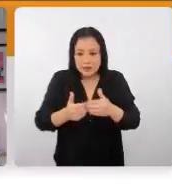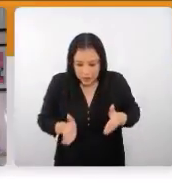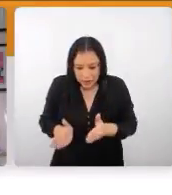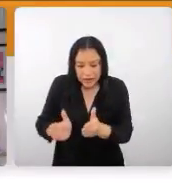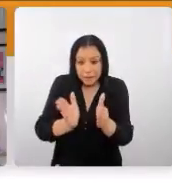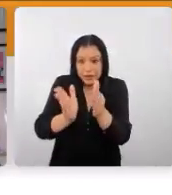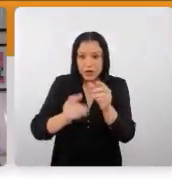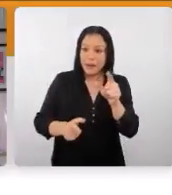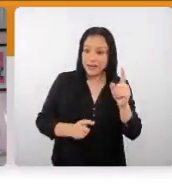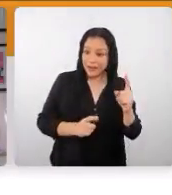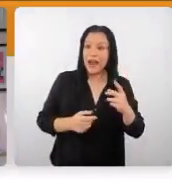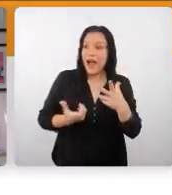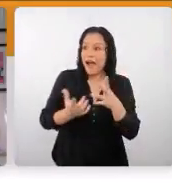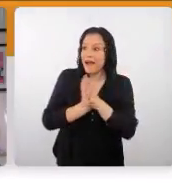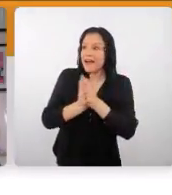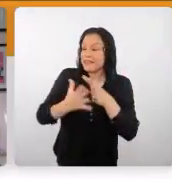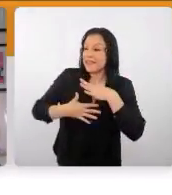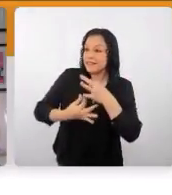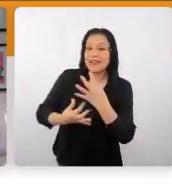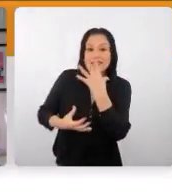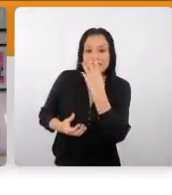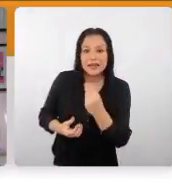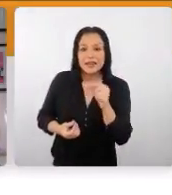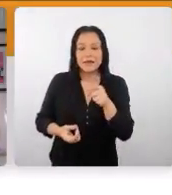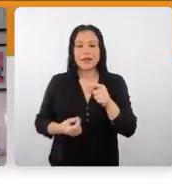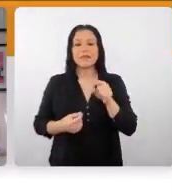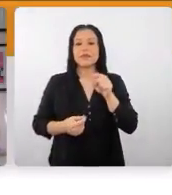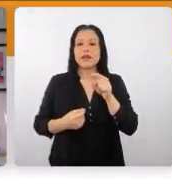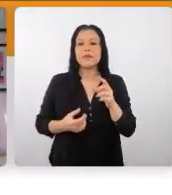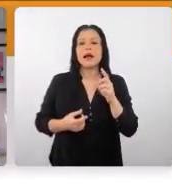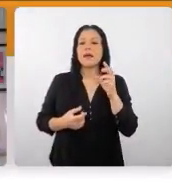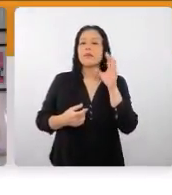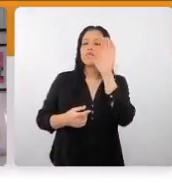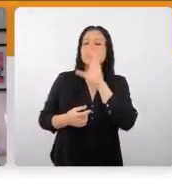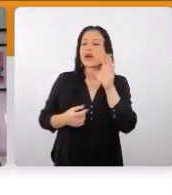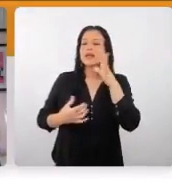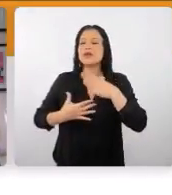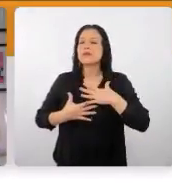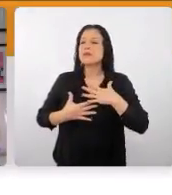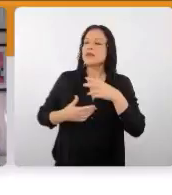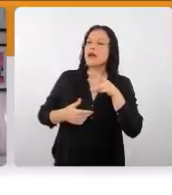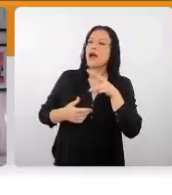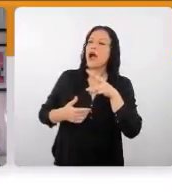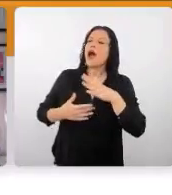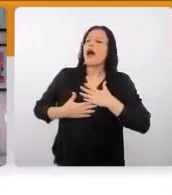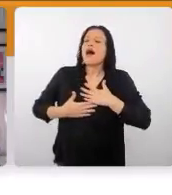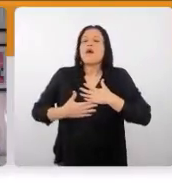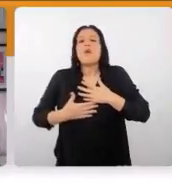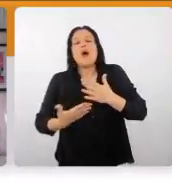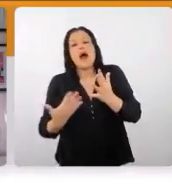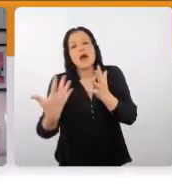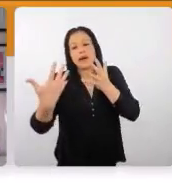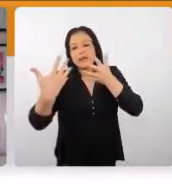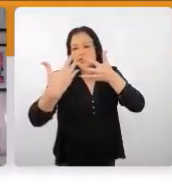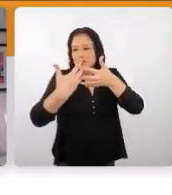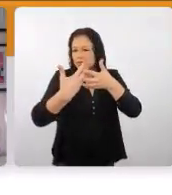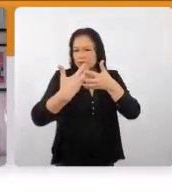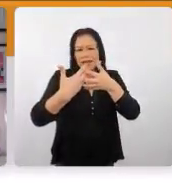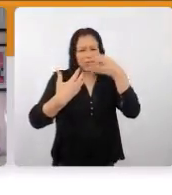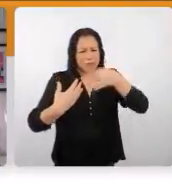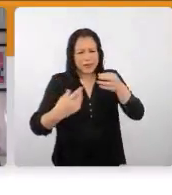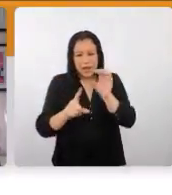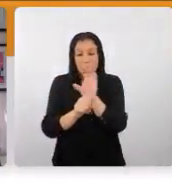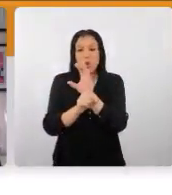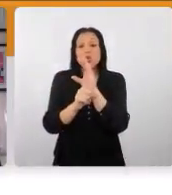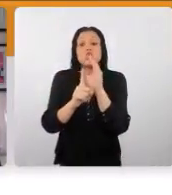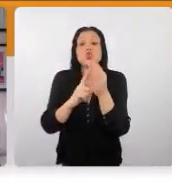para ese turista. Y justamente ellos van a buscar esa inspiración, ¿no? Esas actividades asociadas, en este caso, muy a la cultura